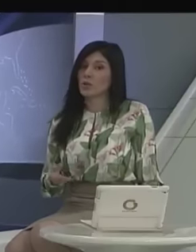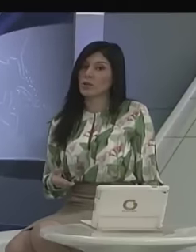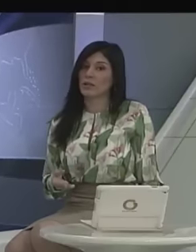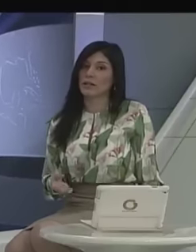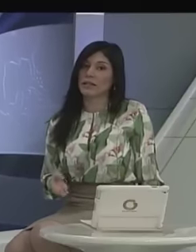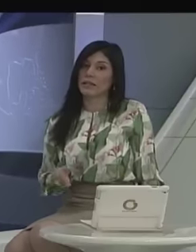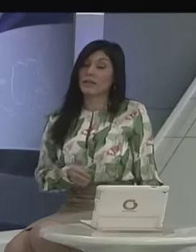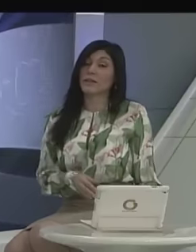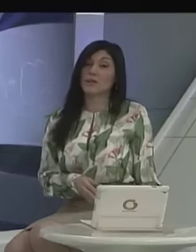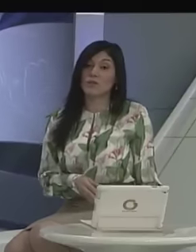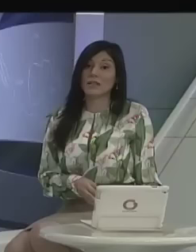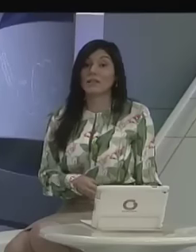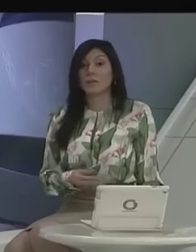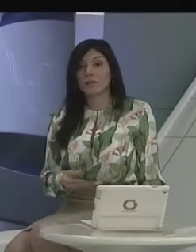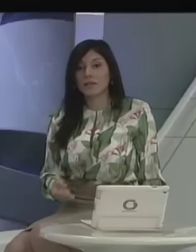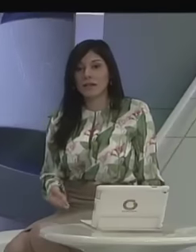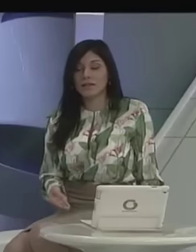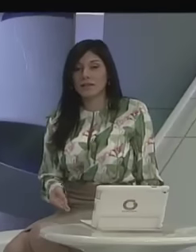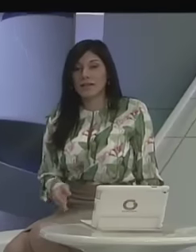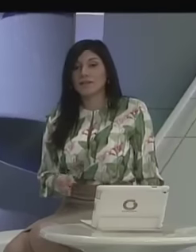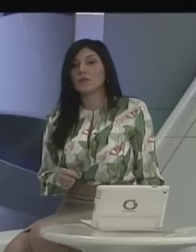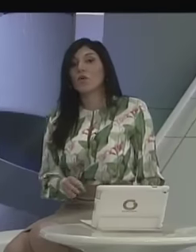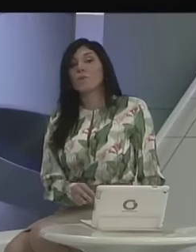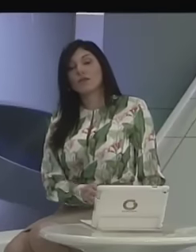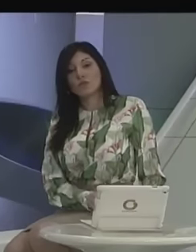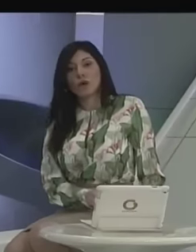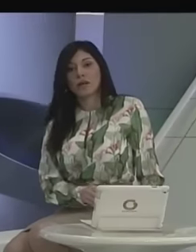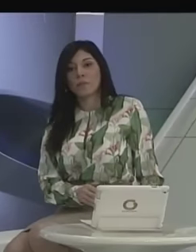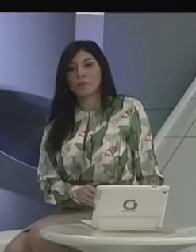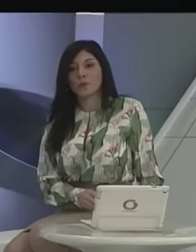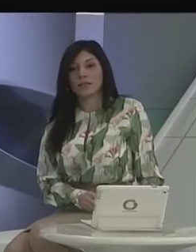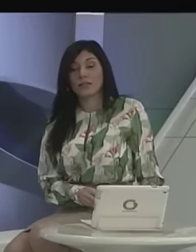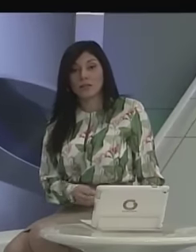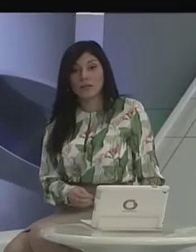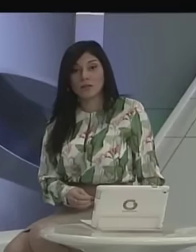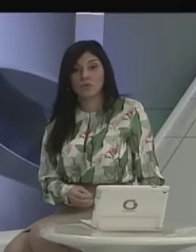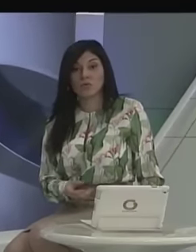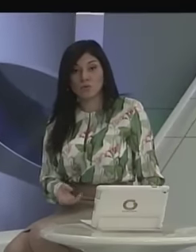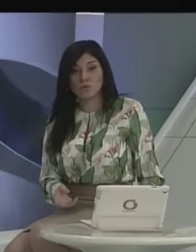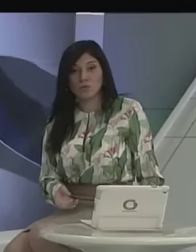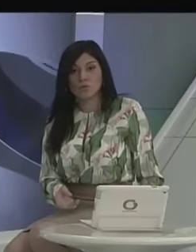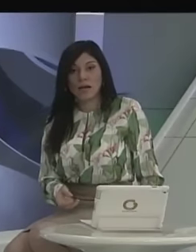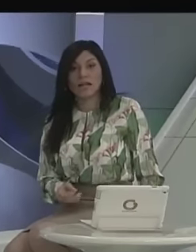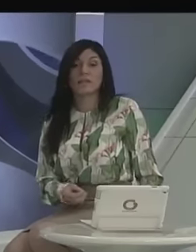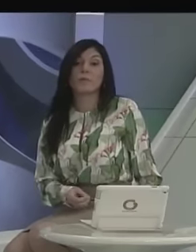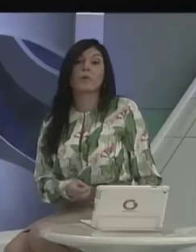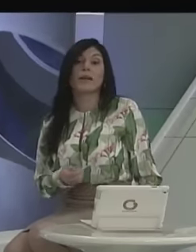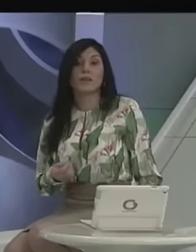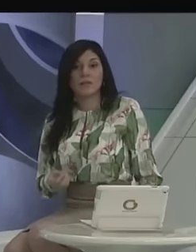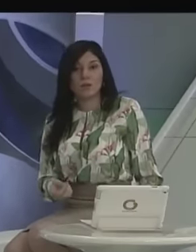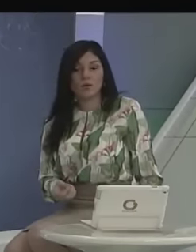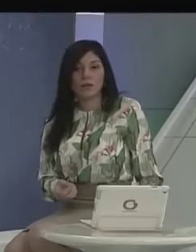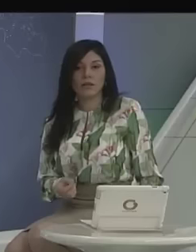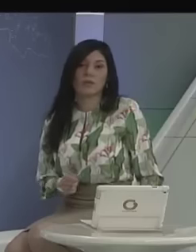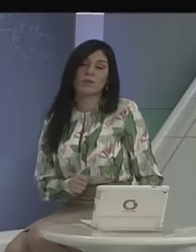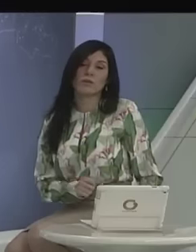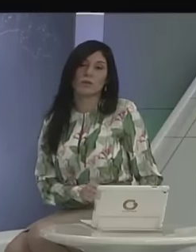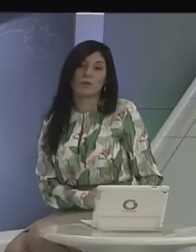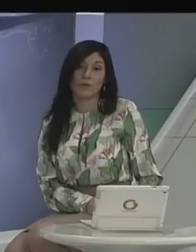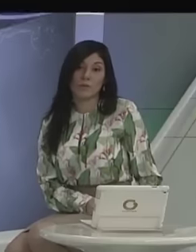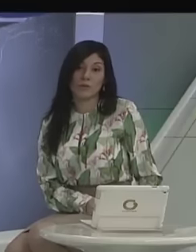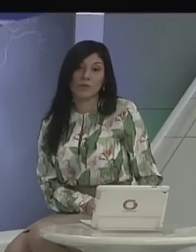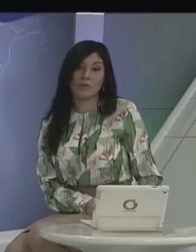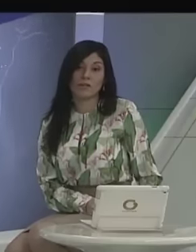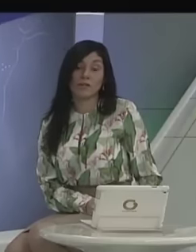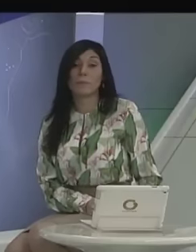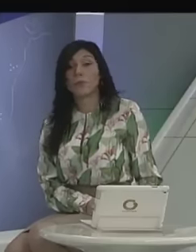manera periódica y que estas no sean trimestrales, sino mensuales para poder adquirir los insumos, al tiempo que indicó que dentro del